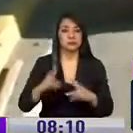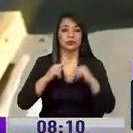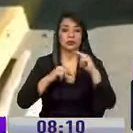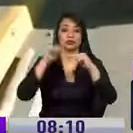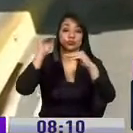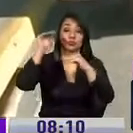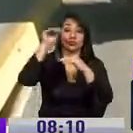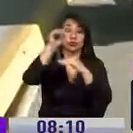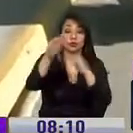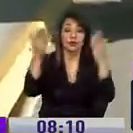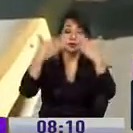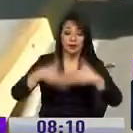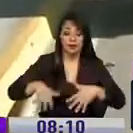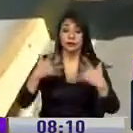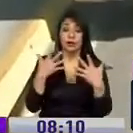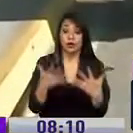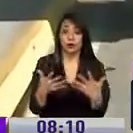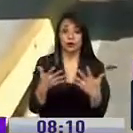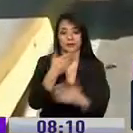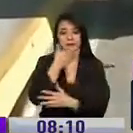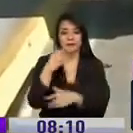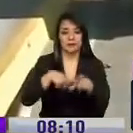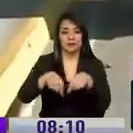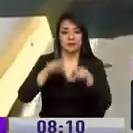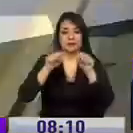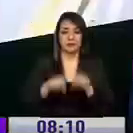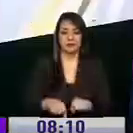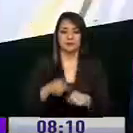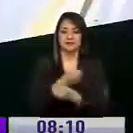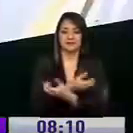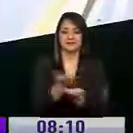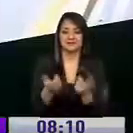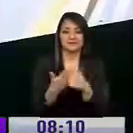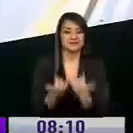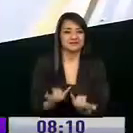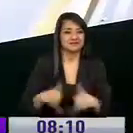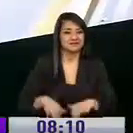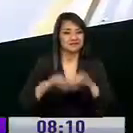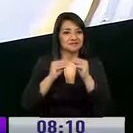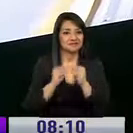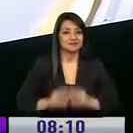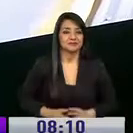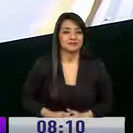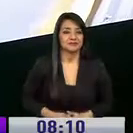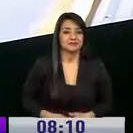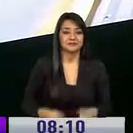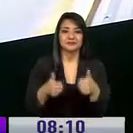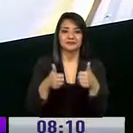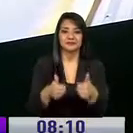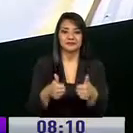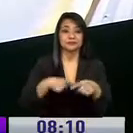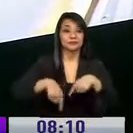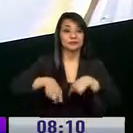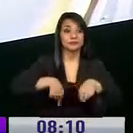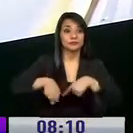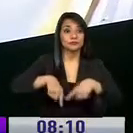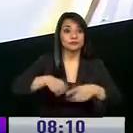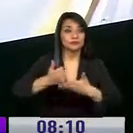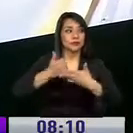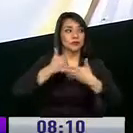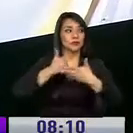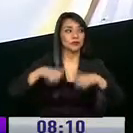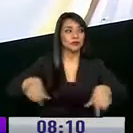elevado, ya terminará la obra en el sitio y habrá una mejor movilidad. Esa es la información, ustedes continúan con más, compañeros. Muy bien, esa movilidad va a ayudar mucho